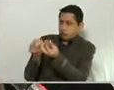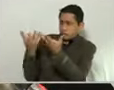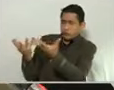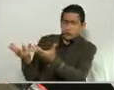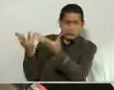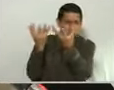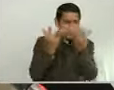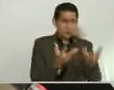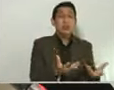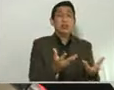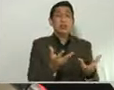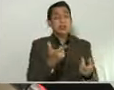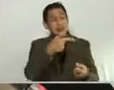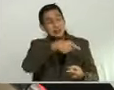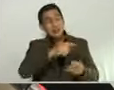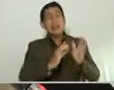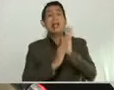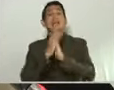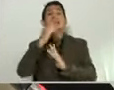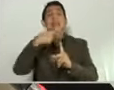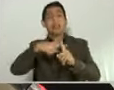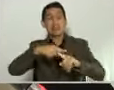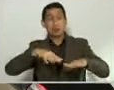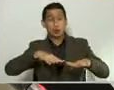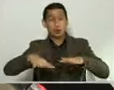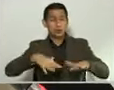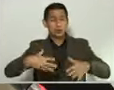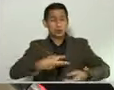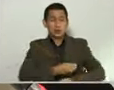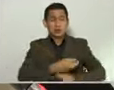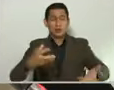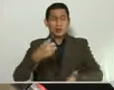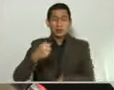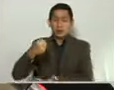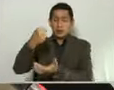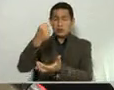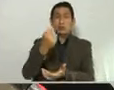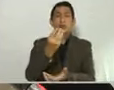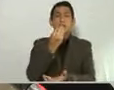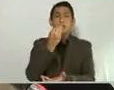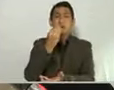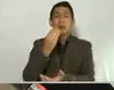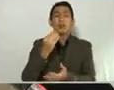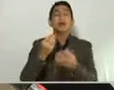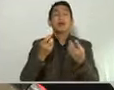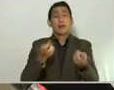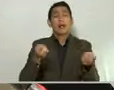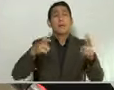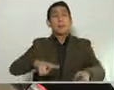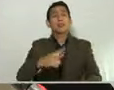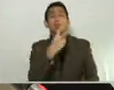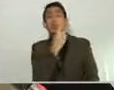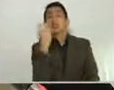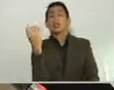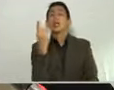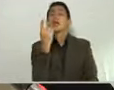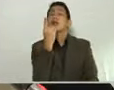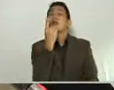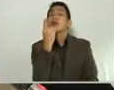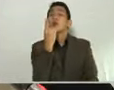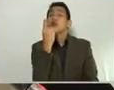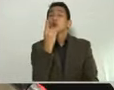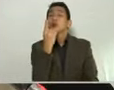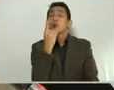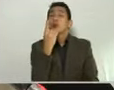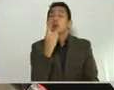hechos. Y a esto se suma los 1.600 desayunos al día que damos a los niños con desnutrición